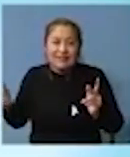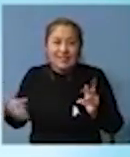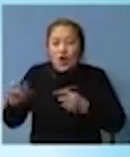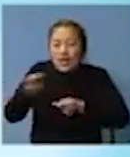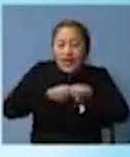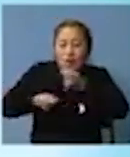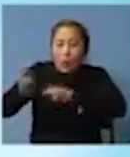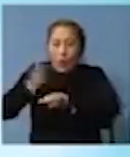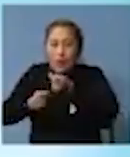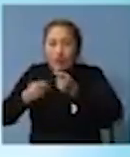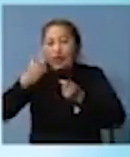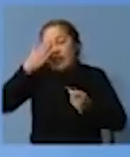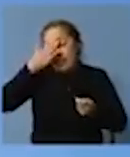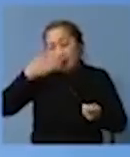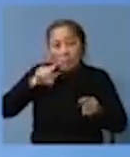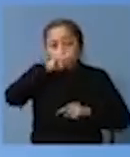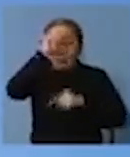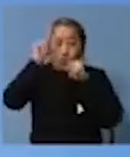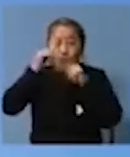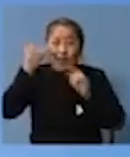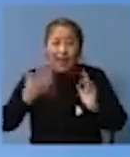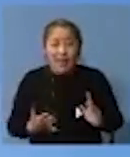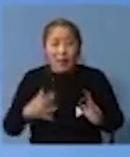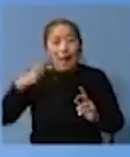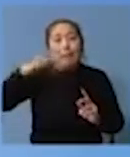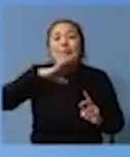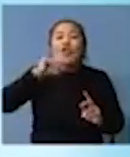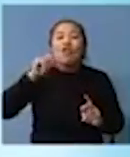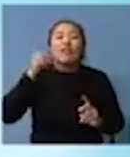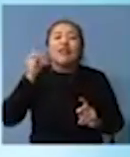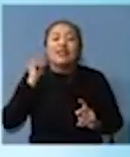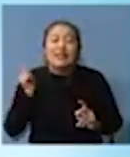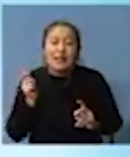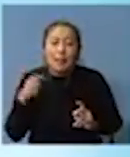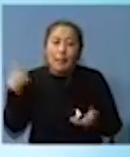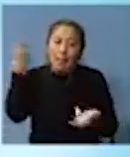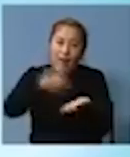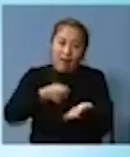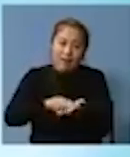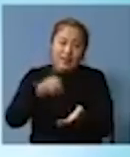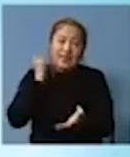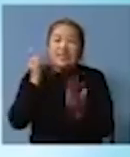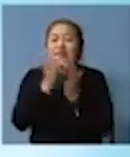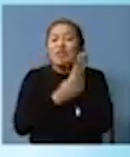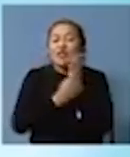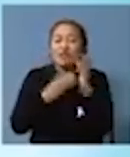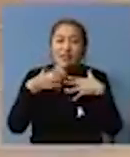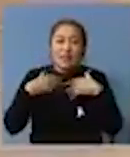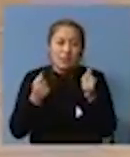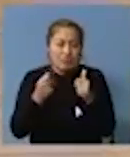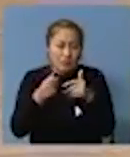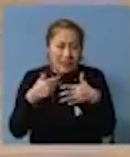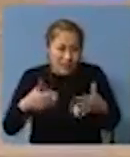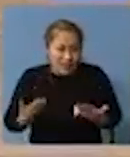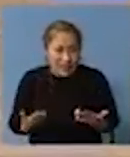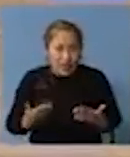va a negociar y después con, la gente con la gente del PJ, quién va a ser, quién va a poner plata y va a ser ministro de cada cosa, ministro. O